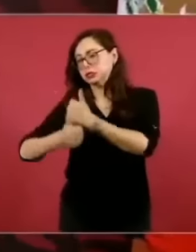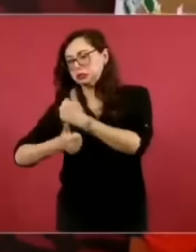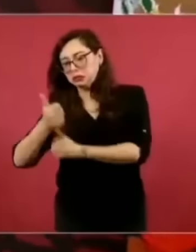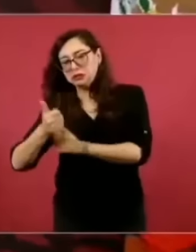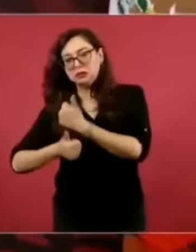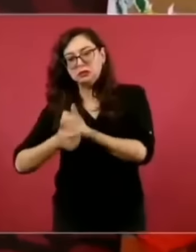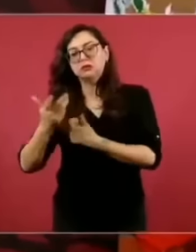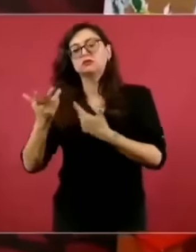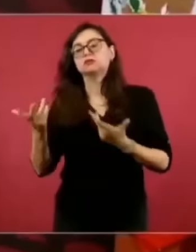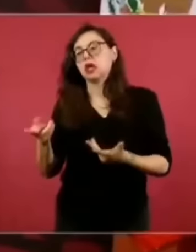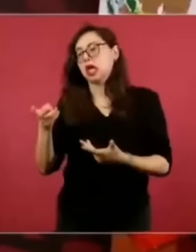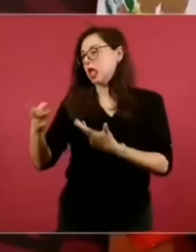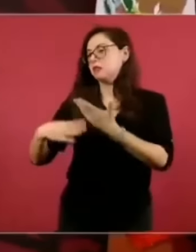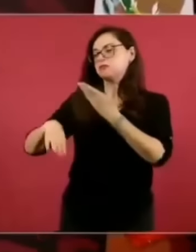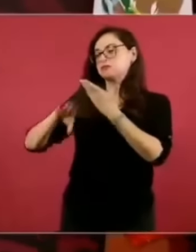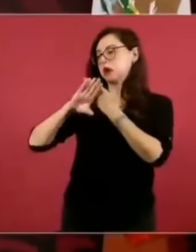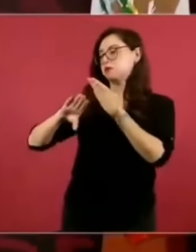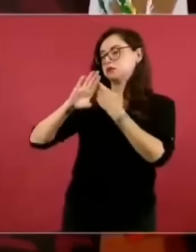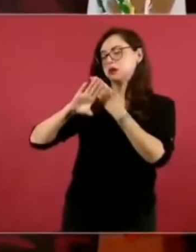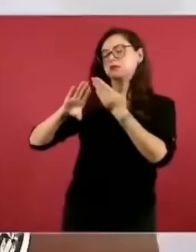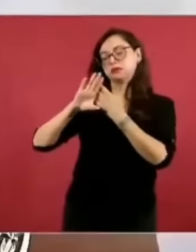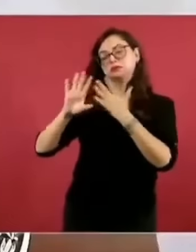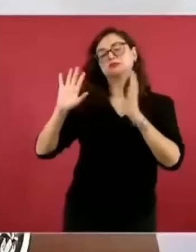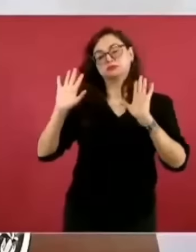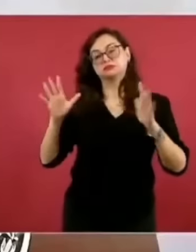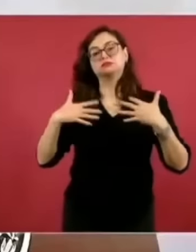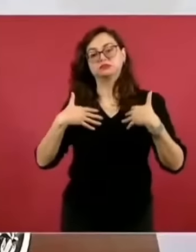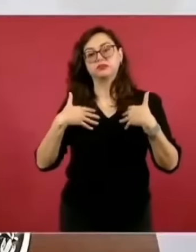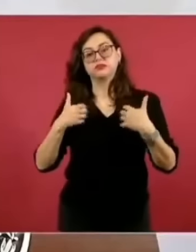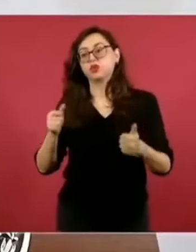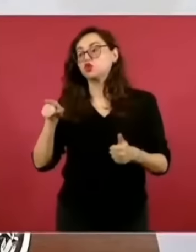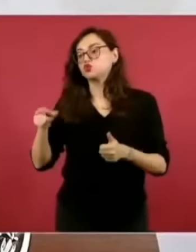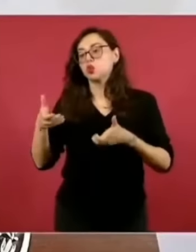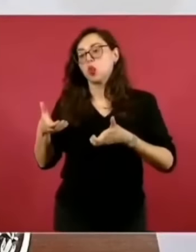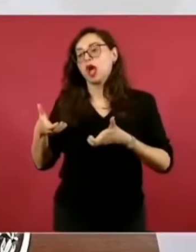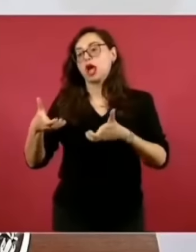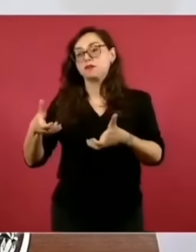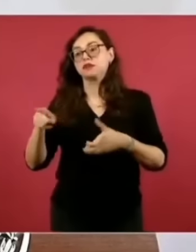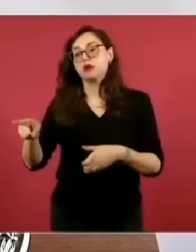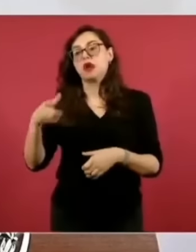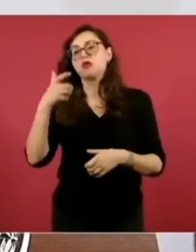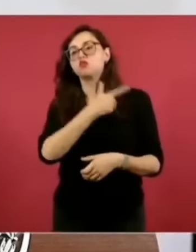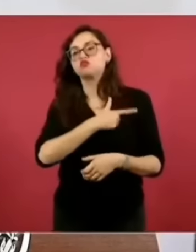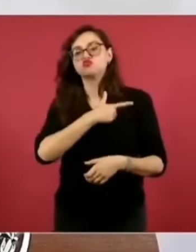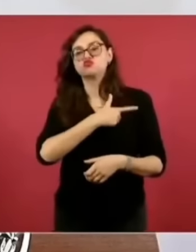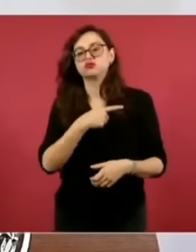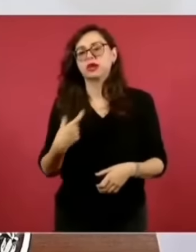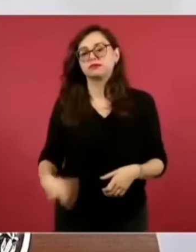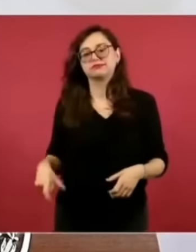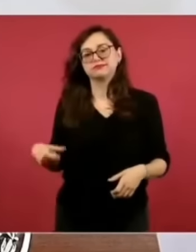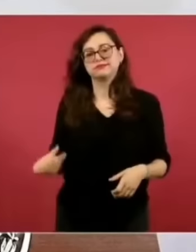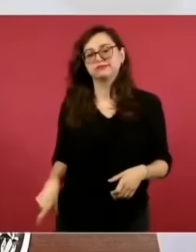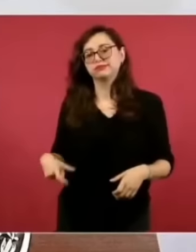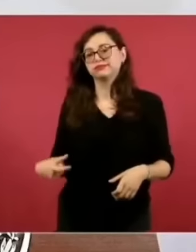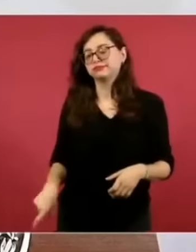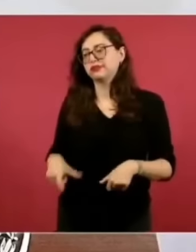ese camino, ¿no?, de irse con los potentados y le gusta mucho el